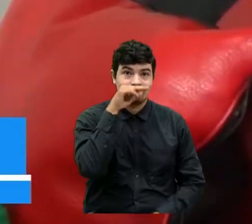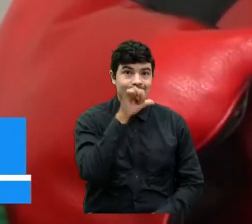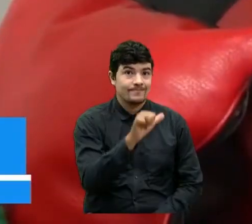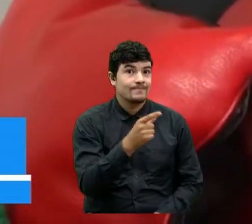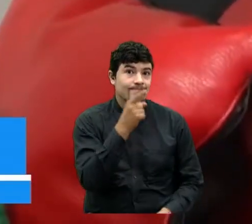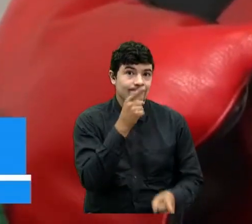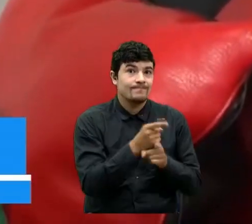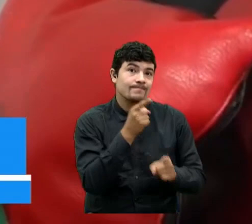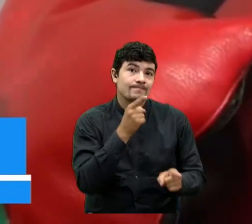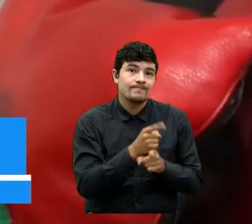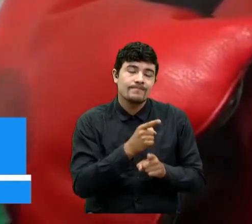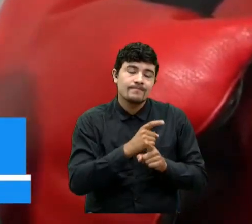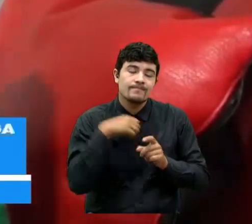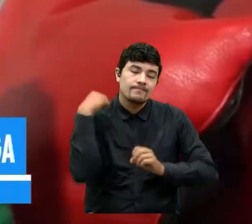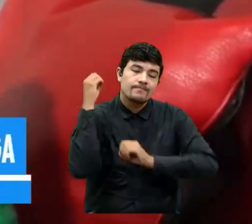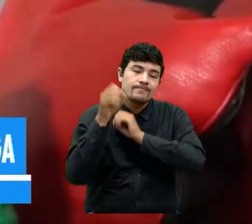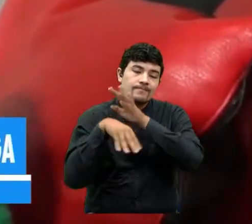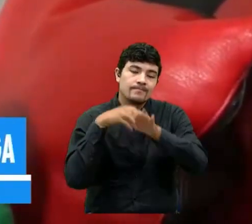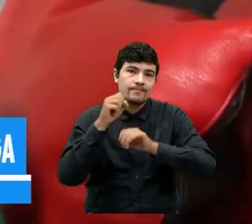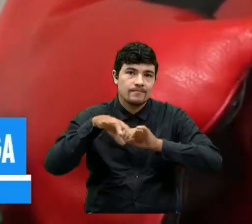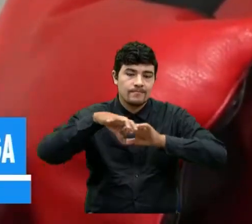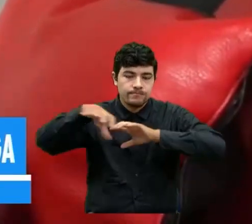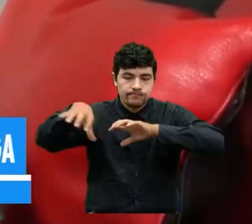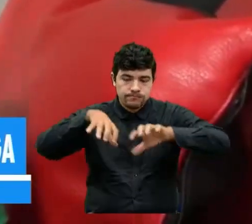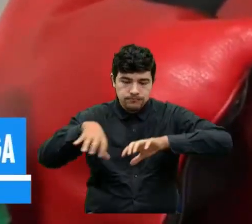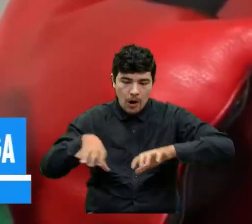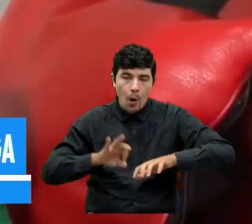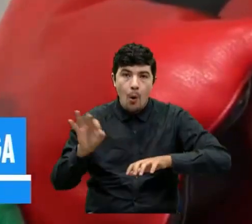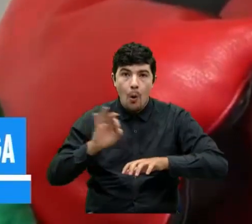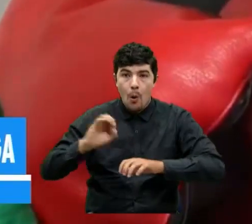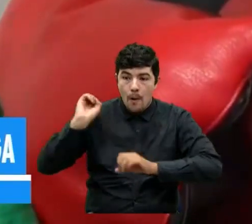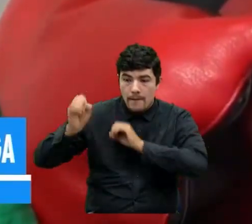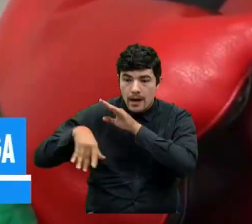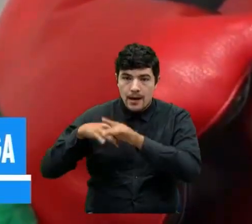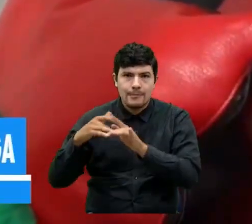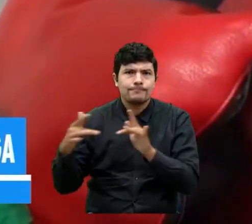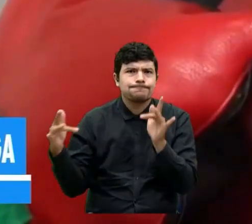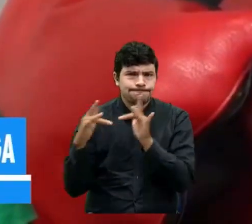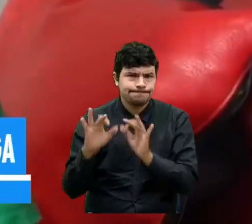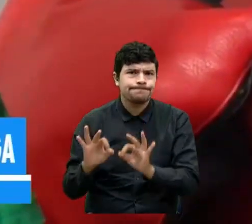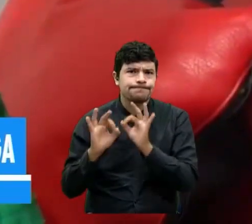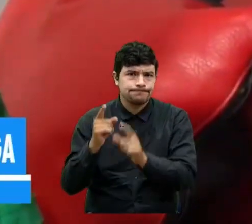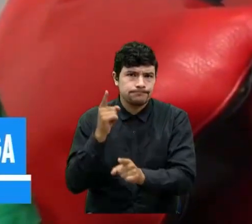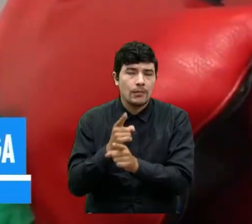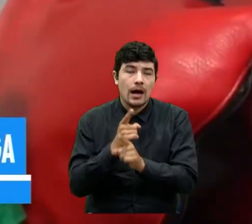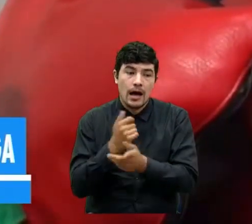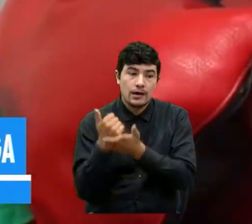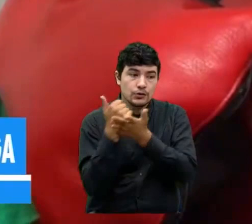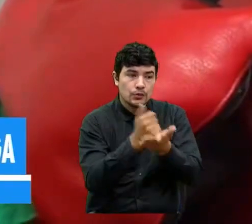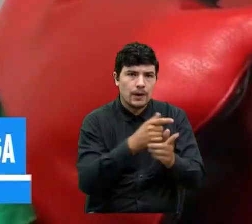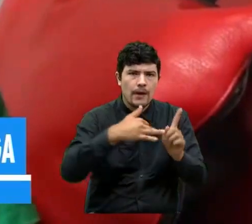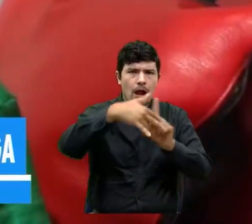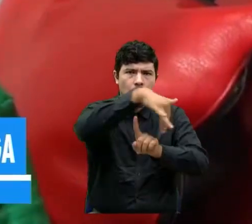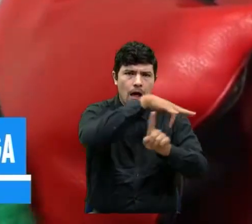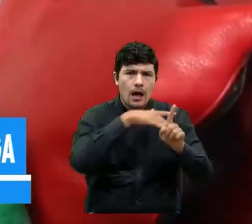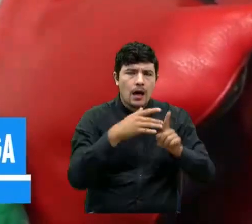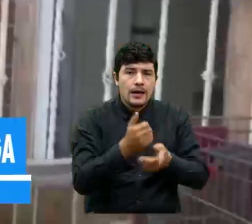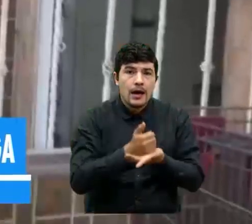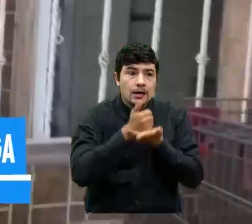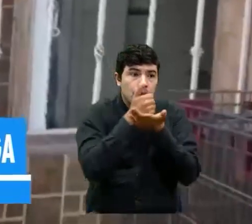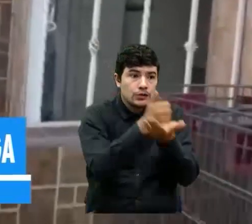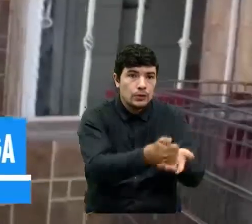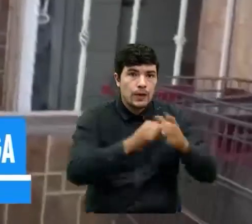a el reciclaje o a la basura. Eso ayuda al medio ambiente y al